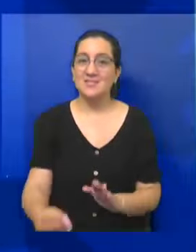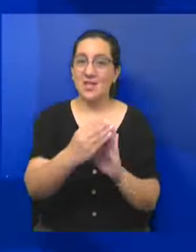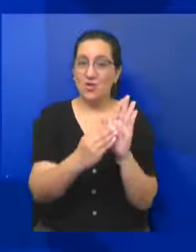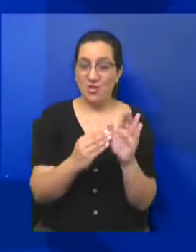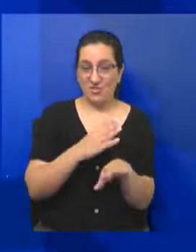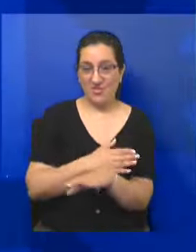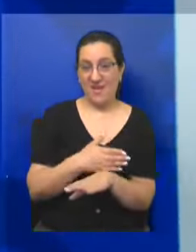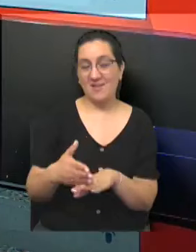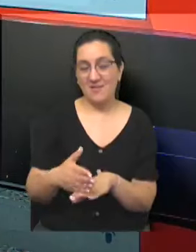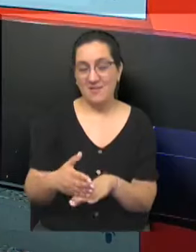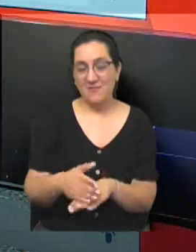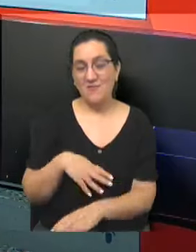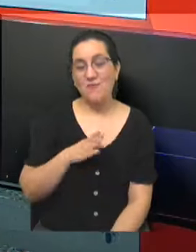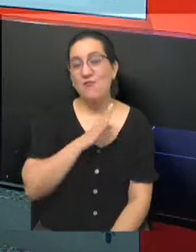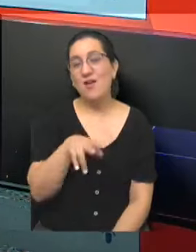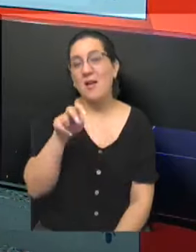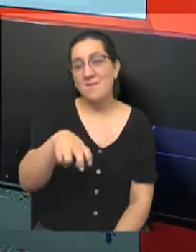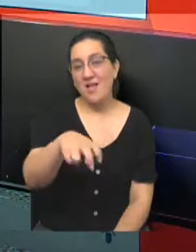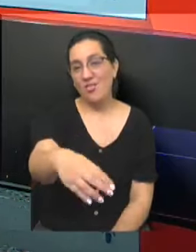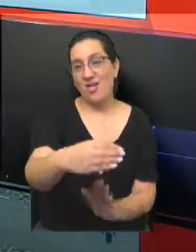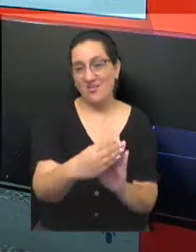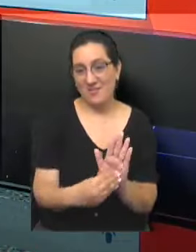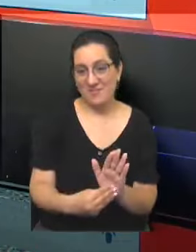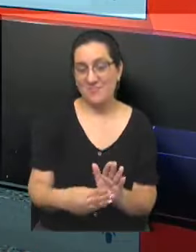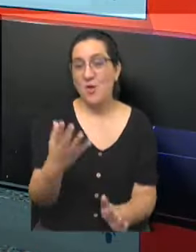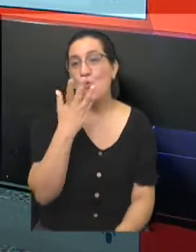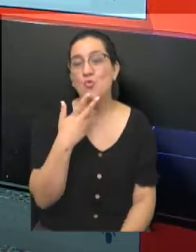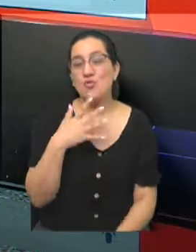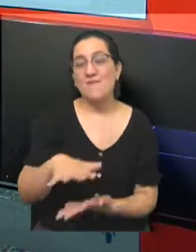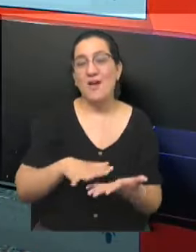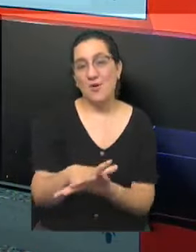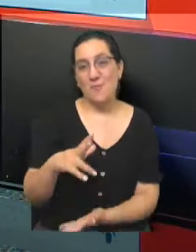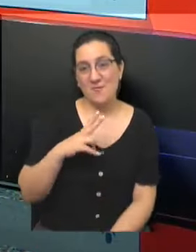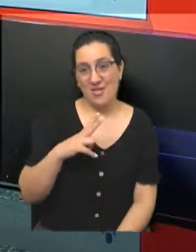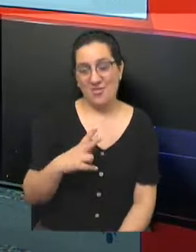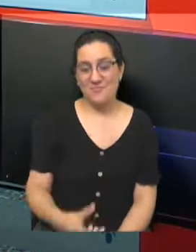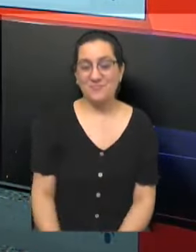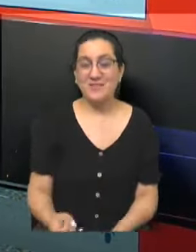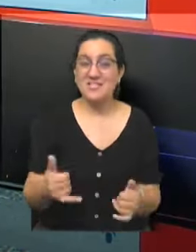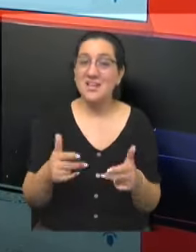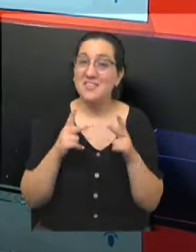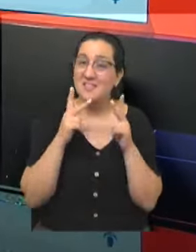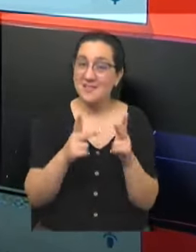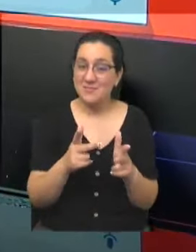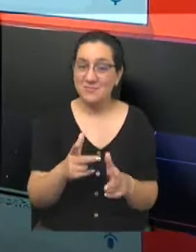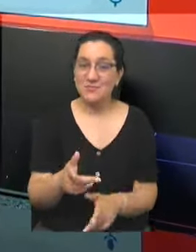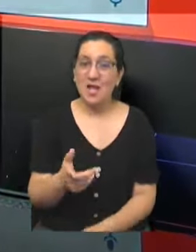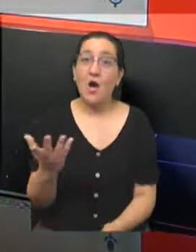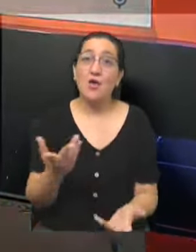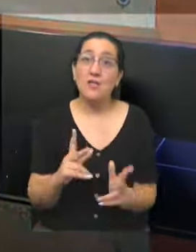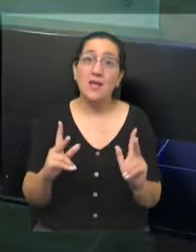caminando. Ah, pero me gustó el barrio privado de Las Acacias. Señores, señores, se los dijimos, se vienen estas